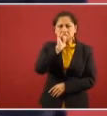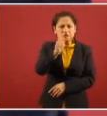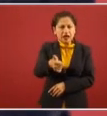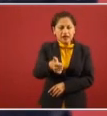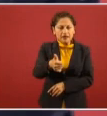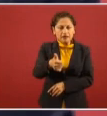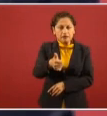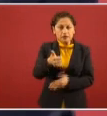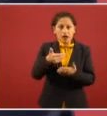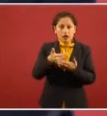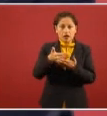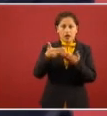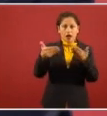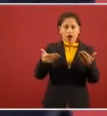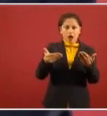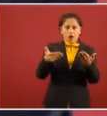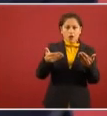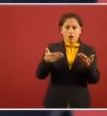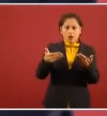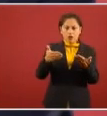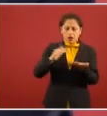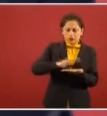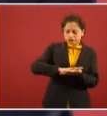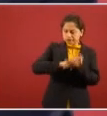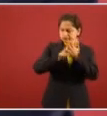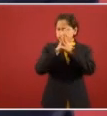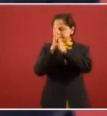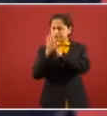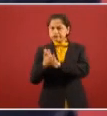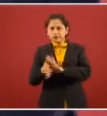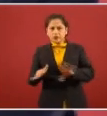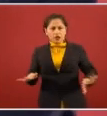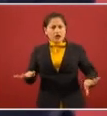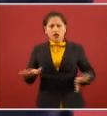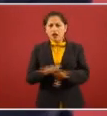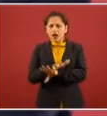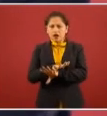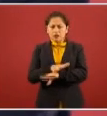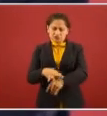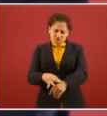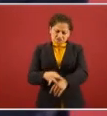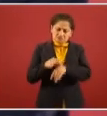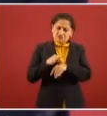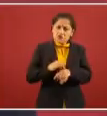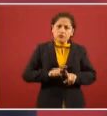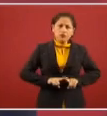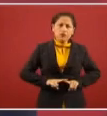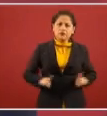y ya es otra la realidad.